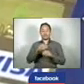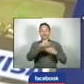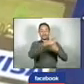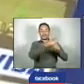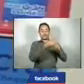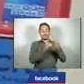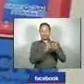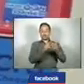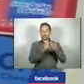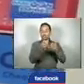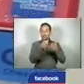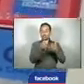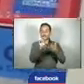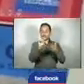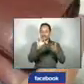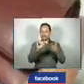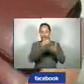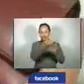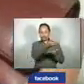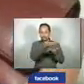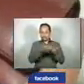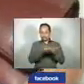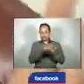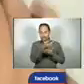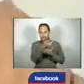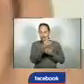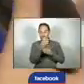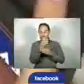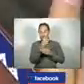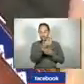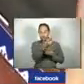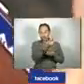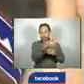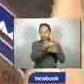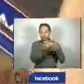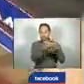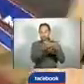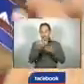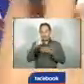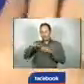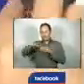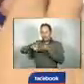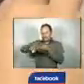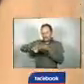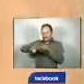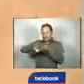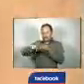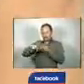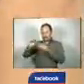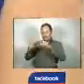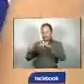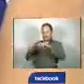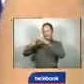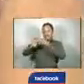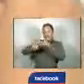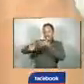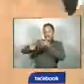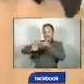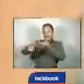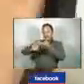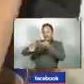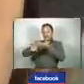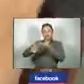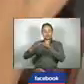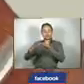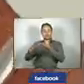diputado de Nuevas Ideas, Caleb Navarro y Dania González. En el caso del sobregiro, es decir, el porcentaje que debe pagar el usuario cuando los